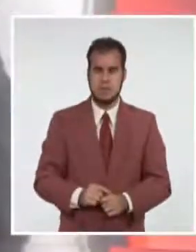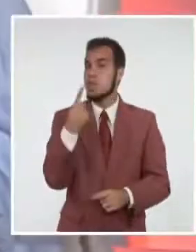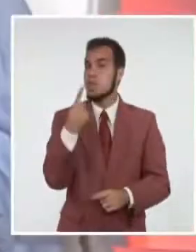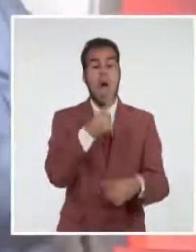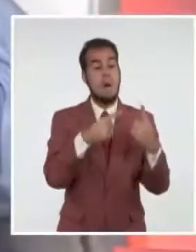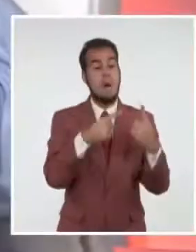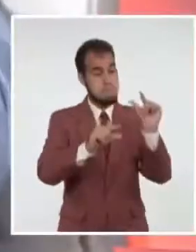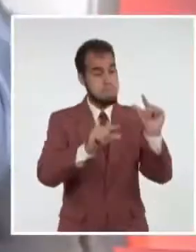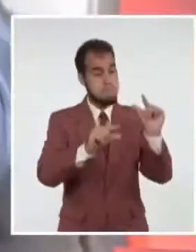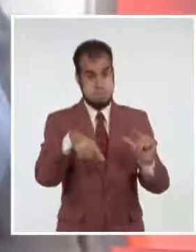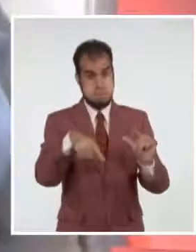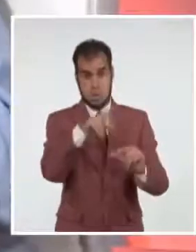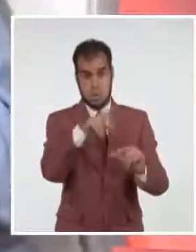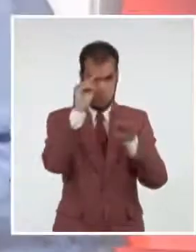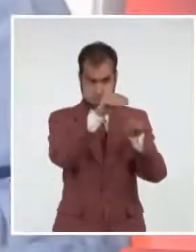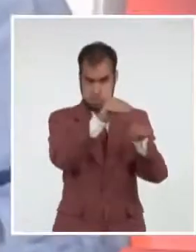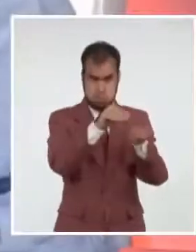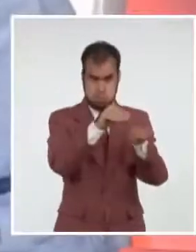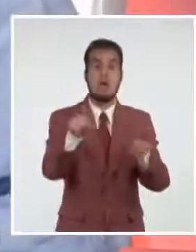días dando